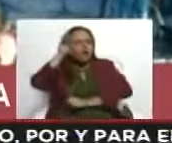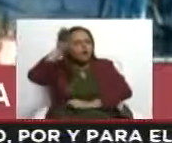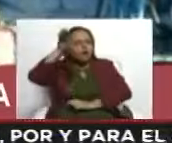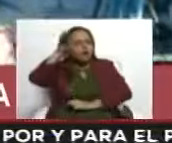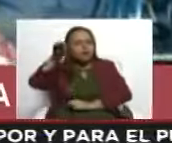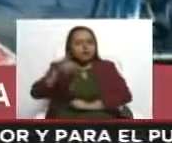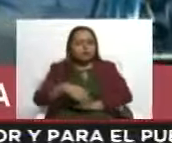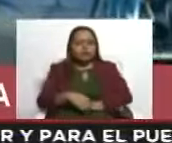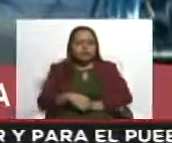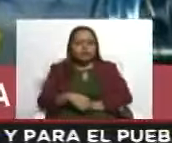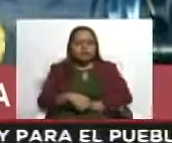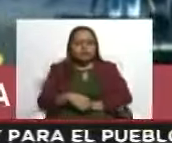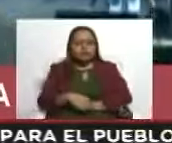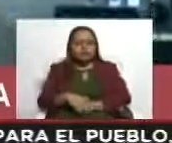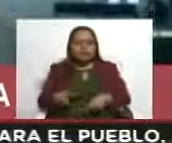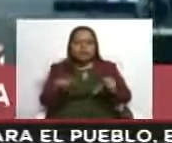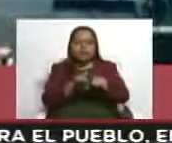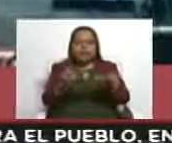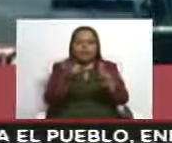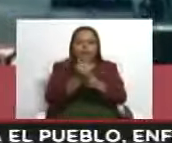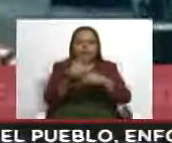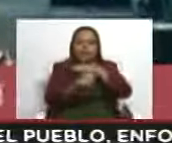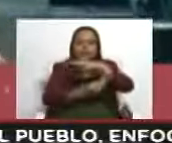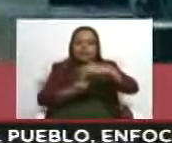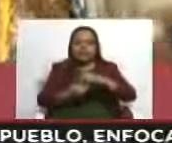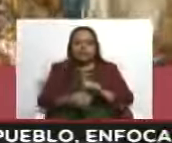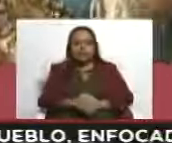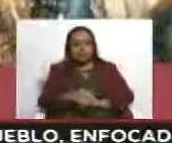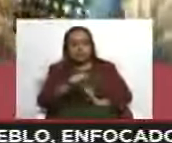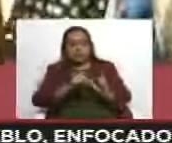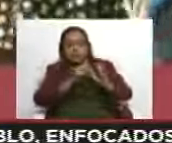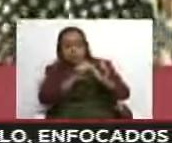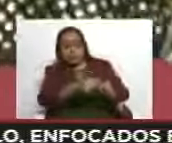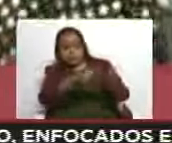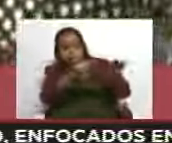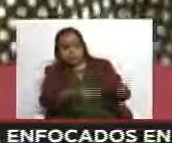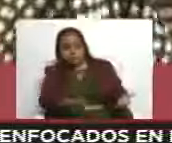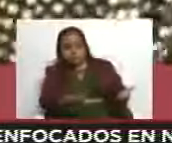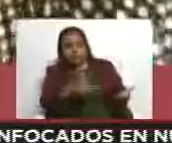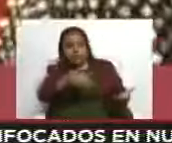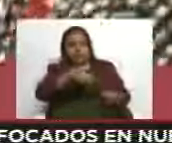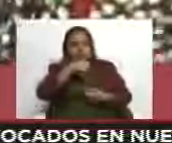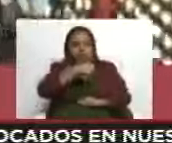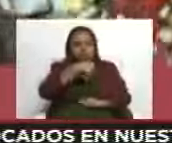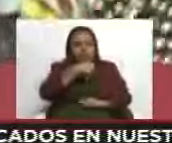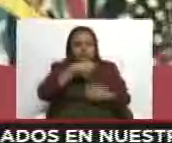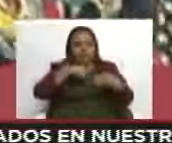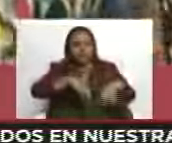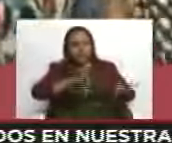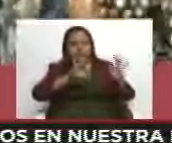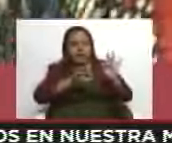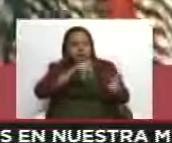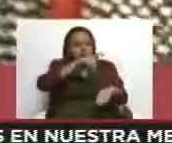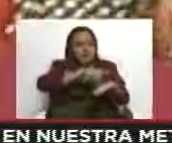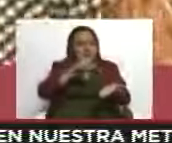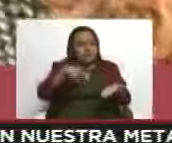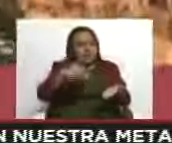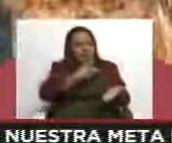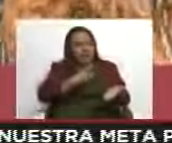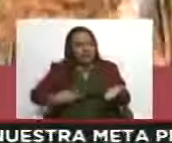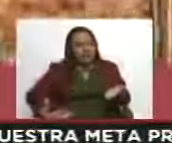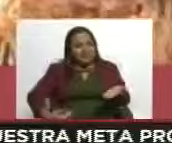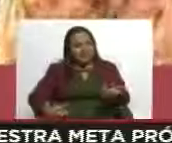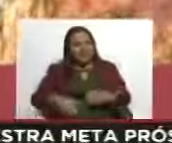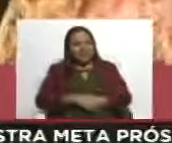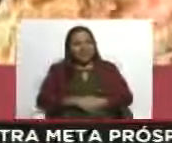es ir a nuestra raíz. Bien, continuamos entonces contigo, José, en esta entrevista especial en la que ha participado el presidente de la República